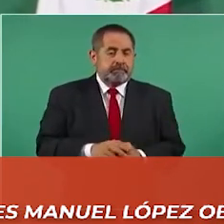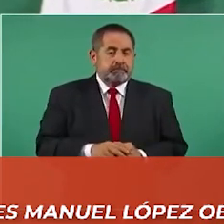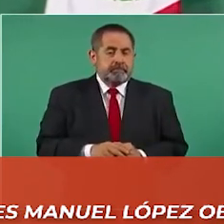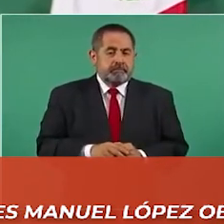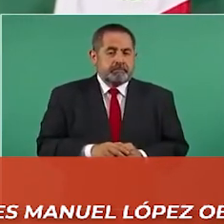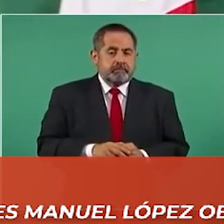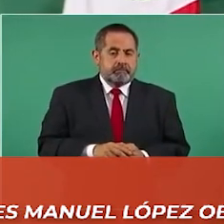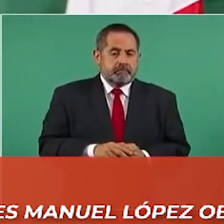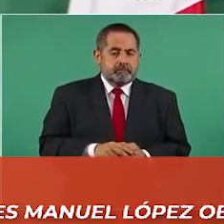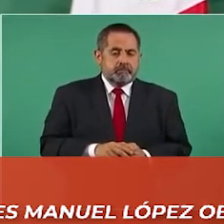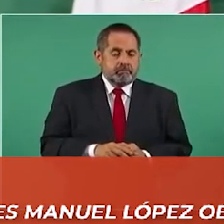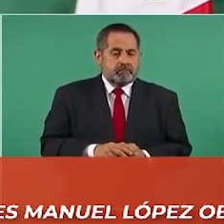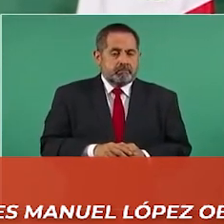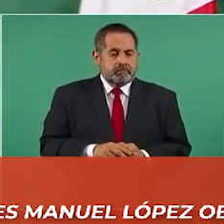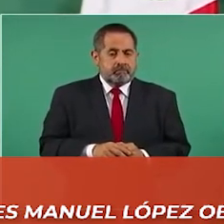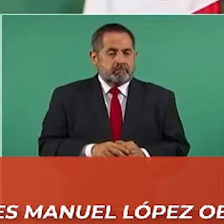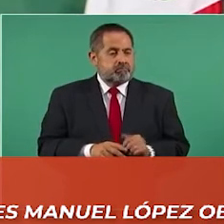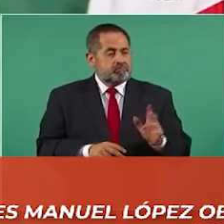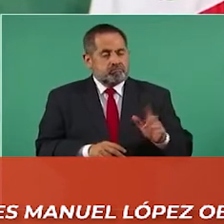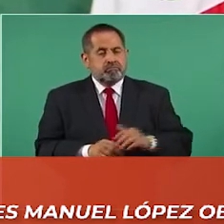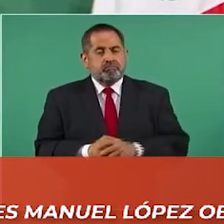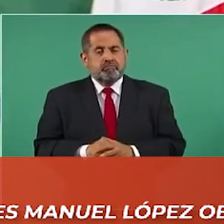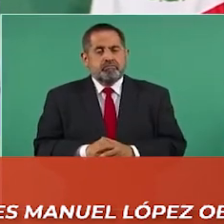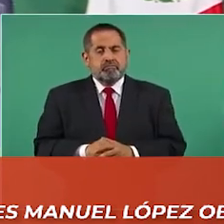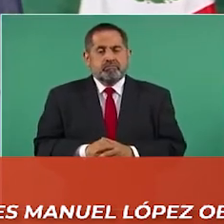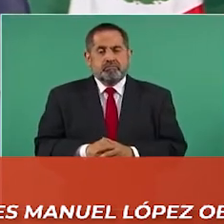Yo apoyo